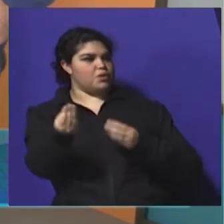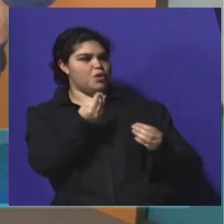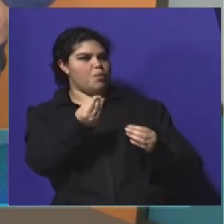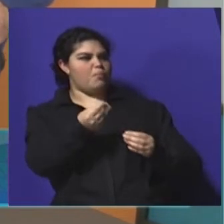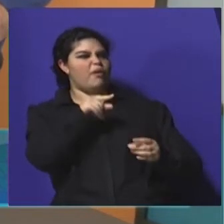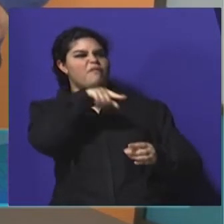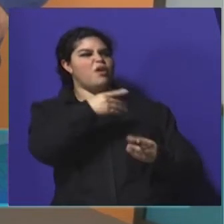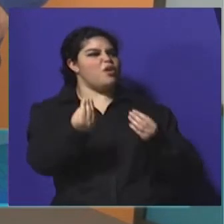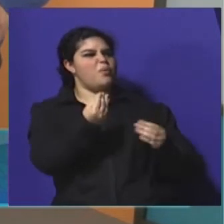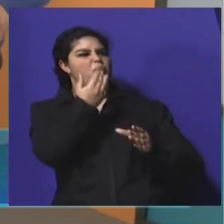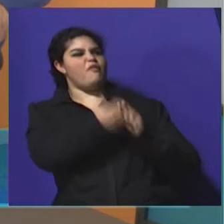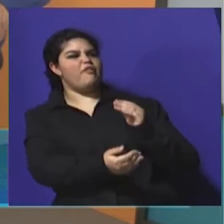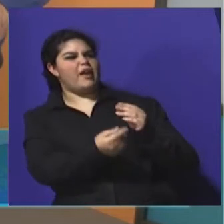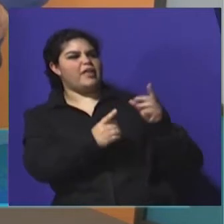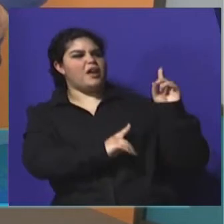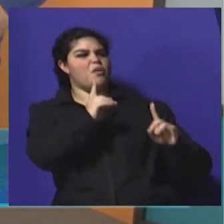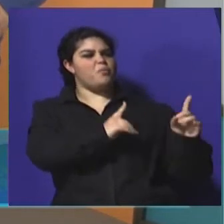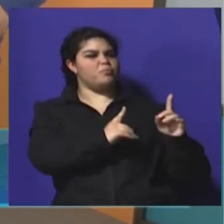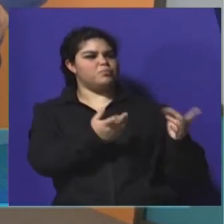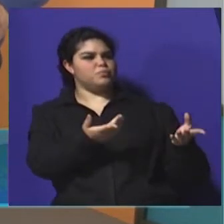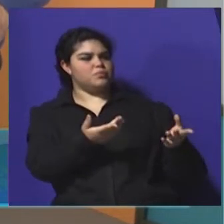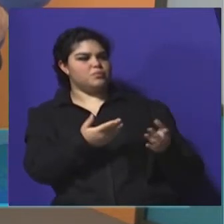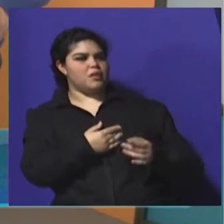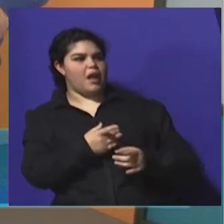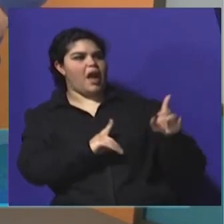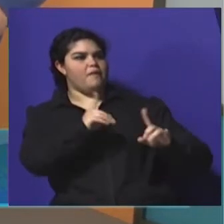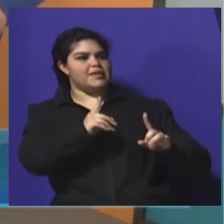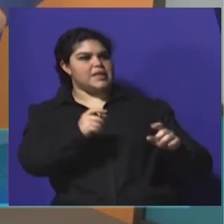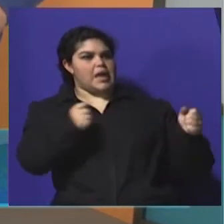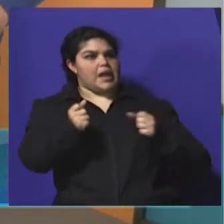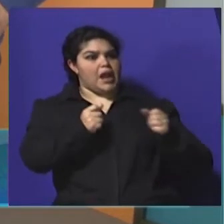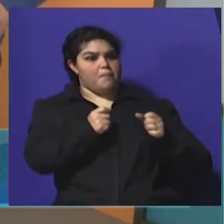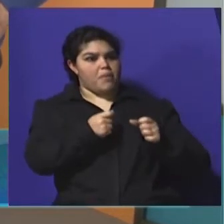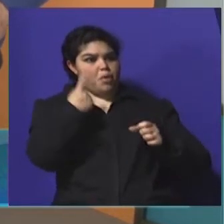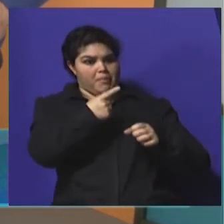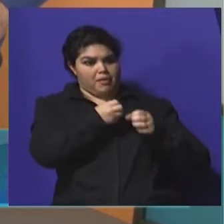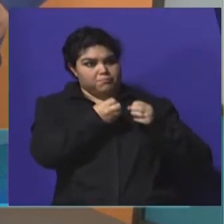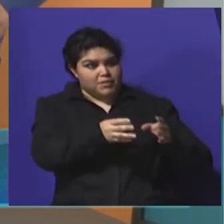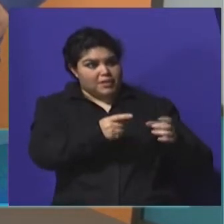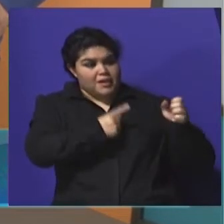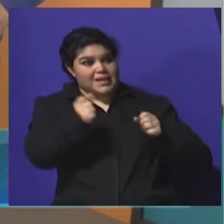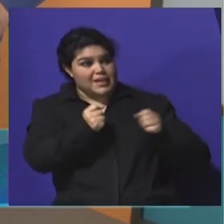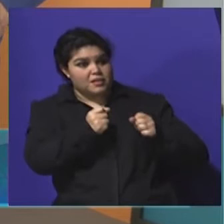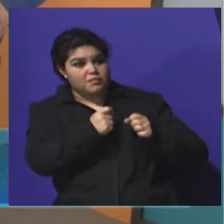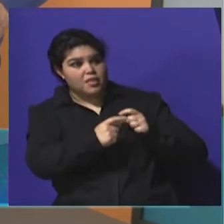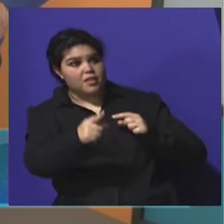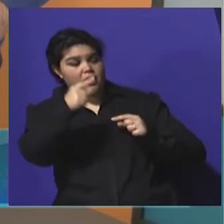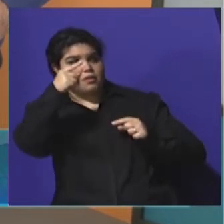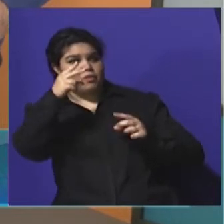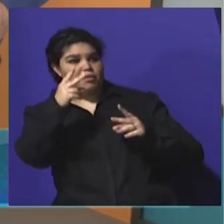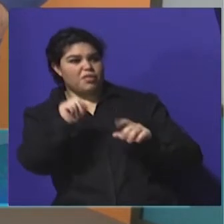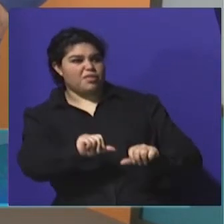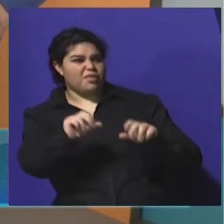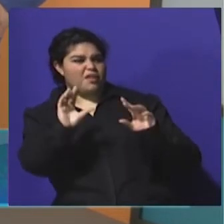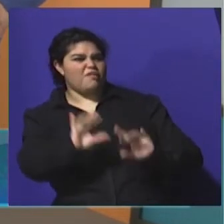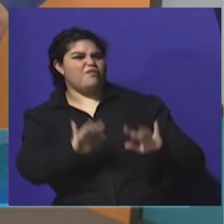en este tipo de competencias apurar mucho al principio y no tener después la misma intensidad sobre el final el que errores